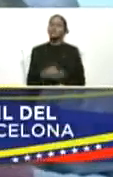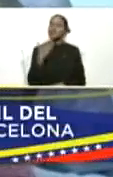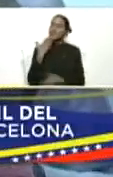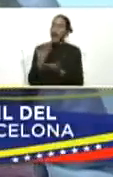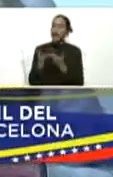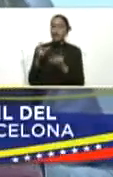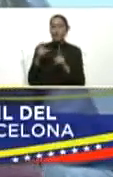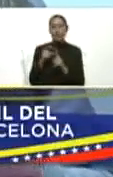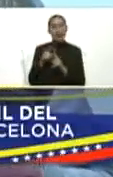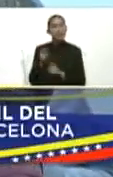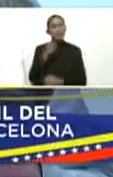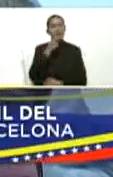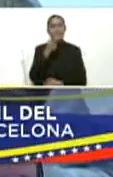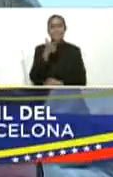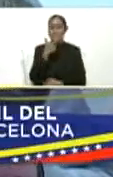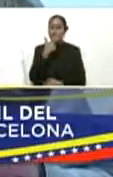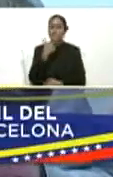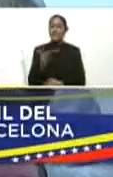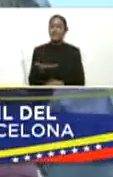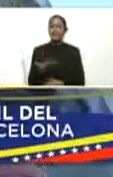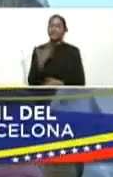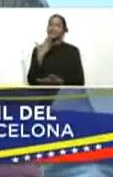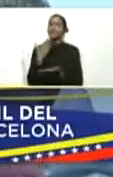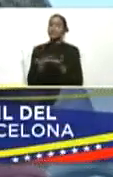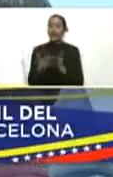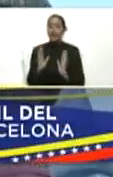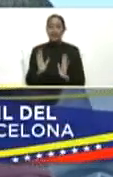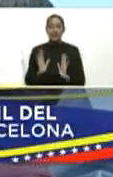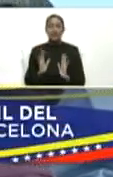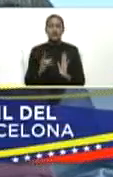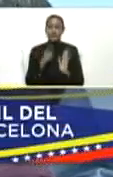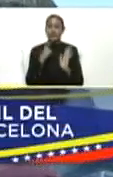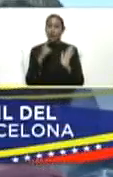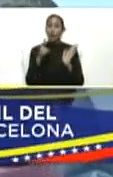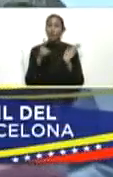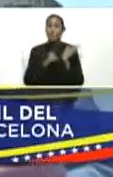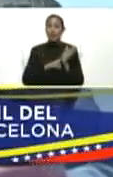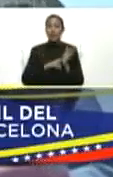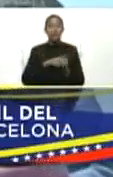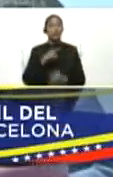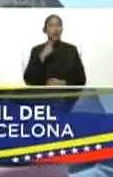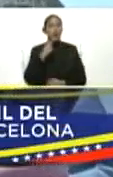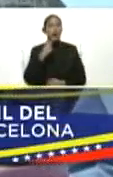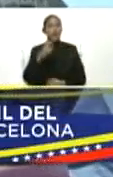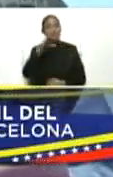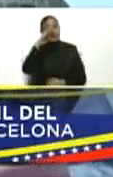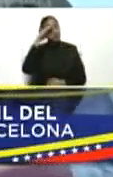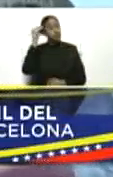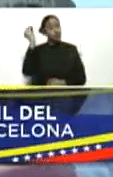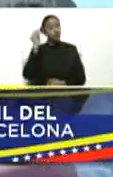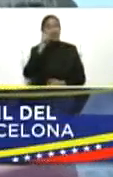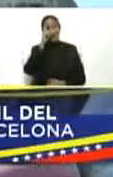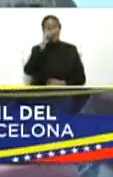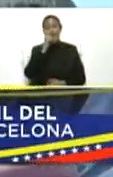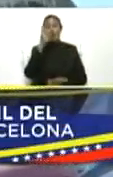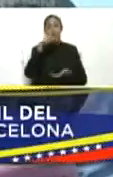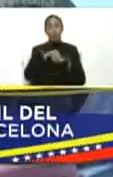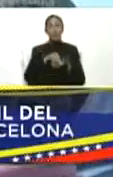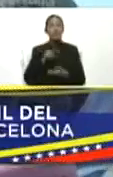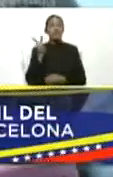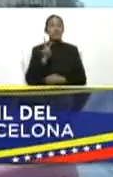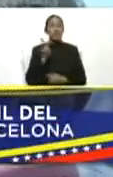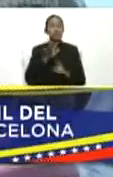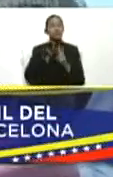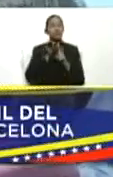Mildred, la profecía lo que está es cumpliéndose. Así es. En el año 2022 todavía estábamos muy, muy duros y